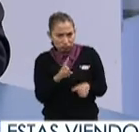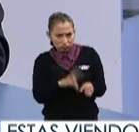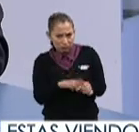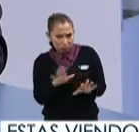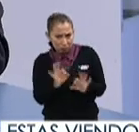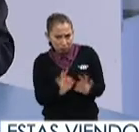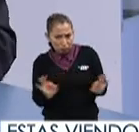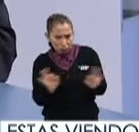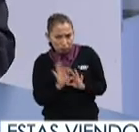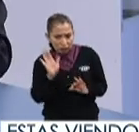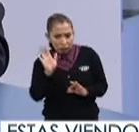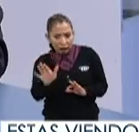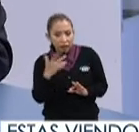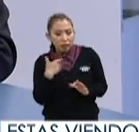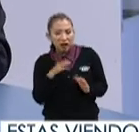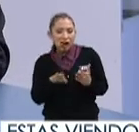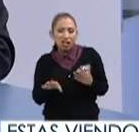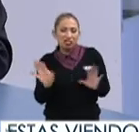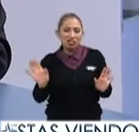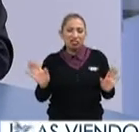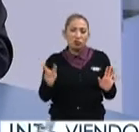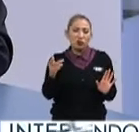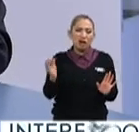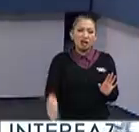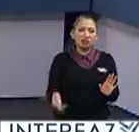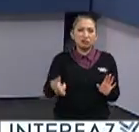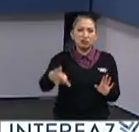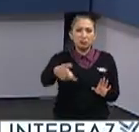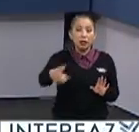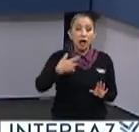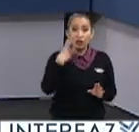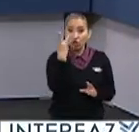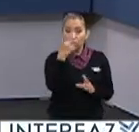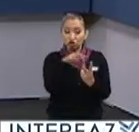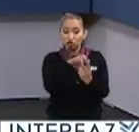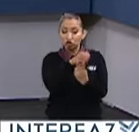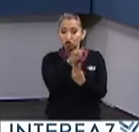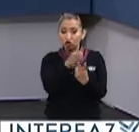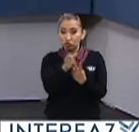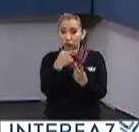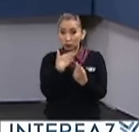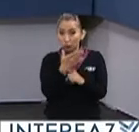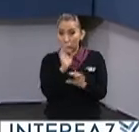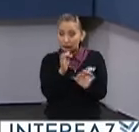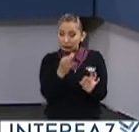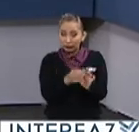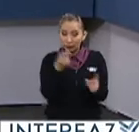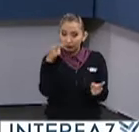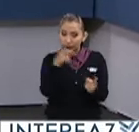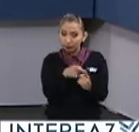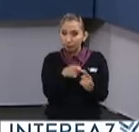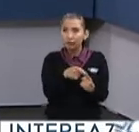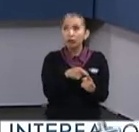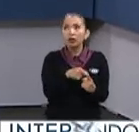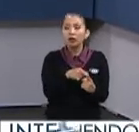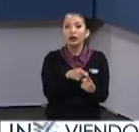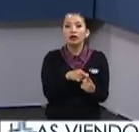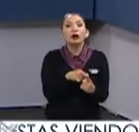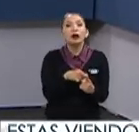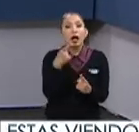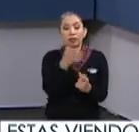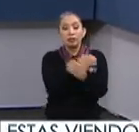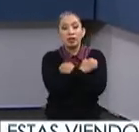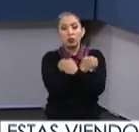muy importante pues se alejen de estas prácticas. Por lo que veo, dos vertientes que se plantearon ahí de forma muy concreta. Uno es